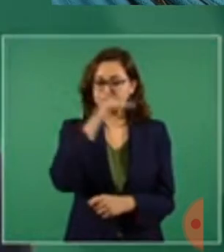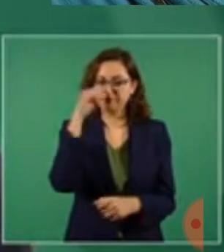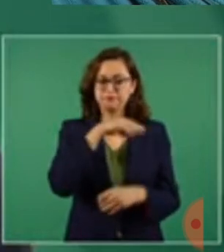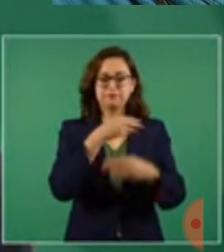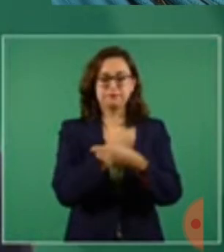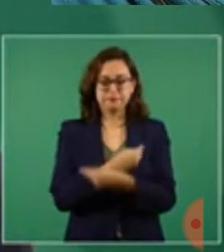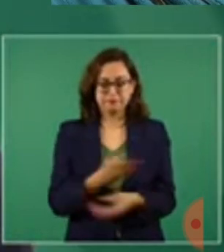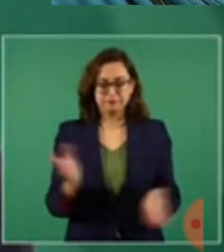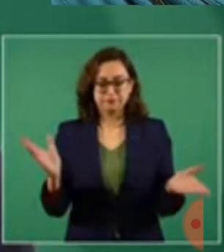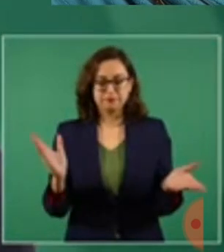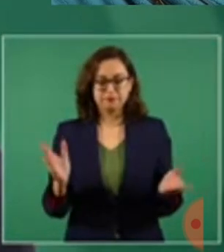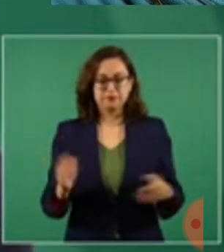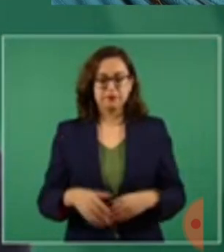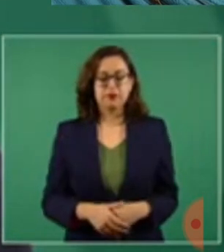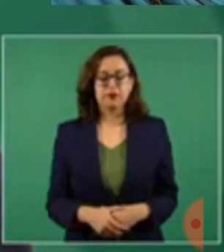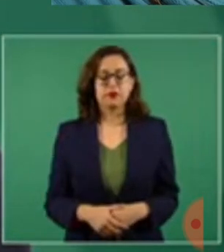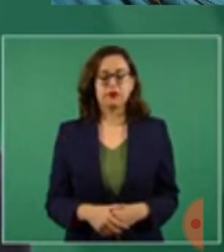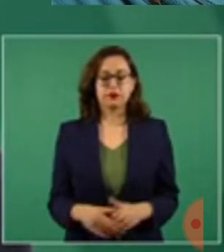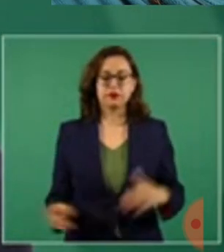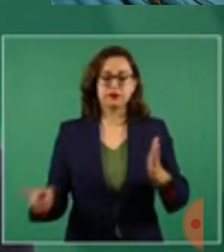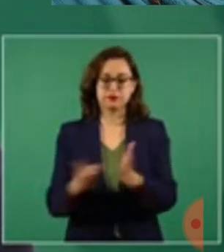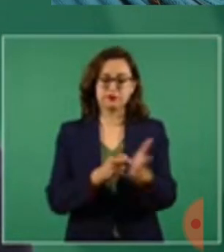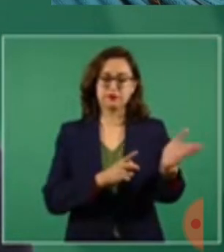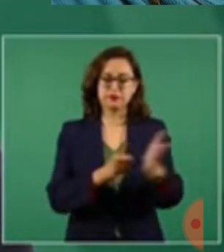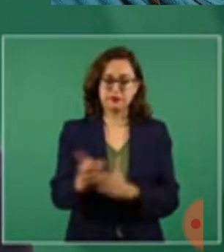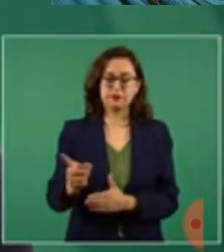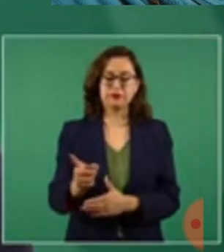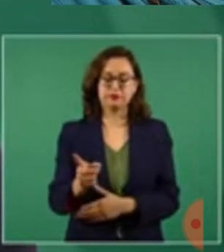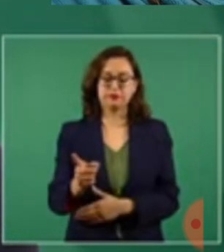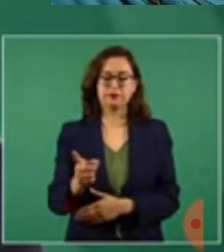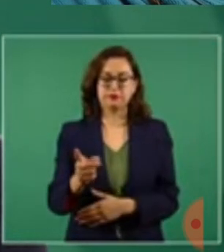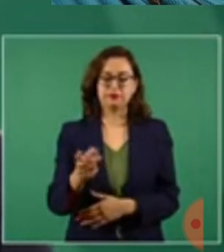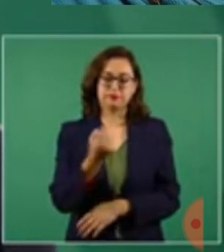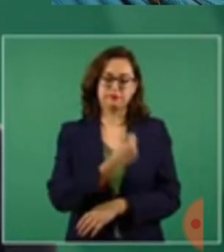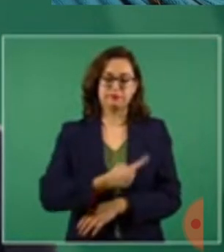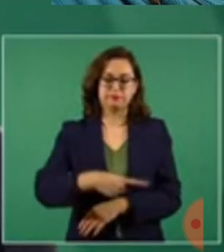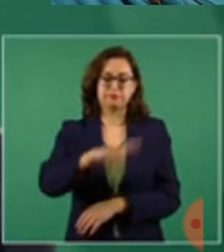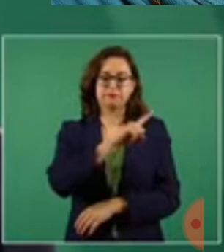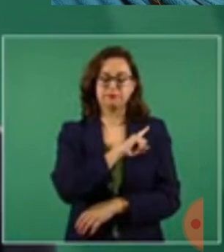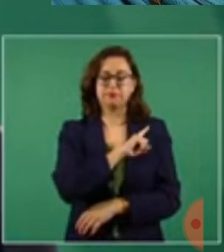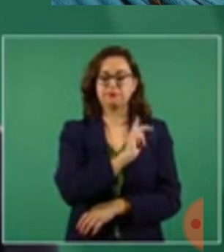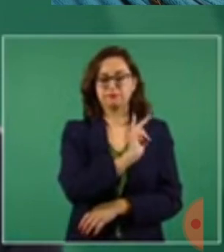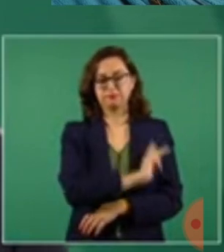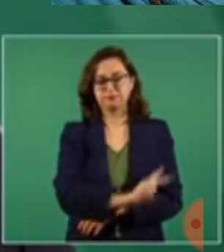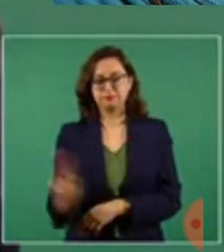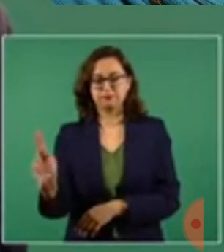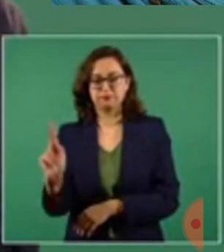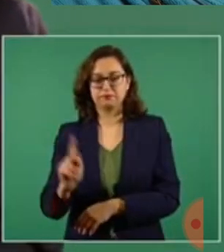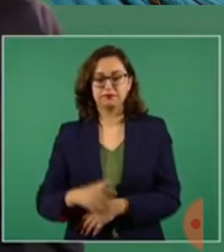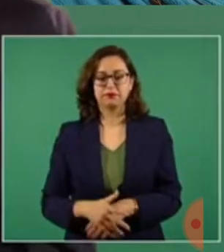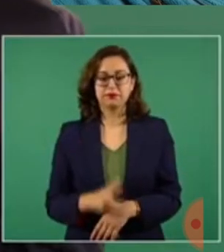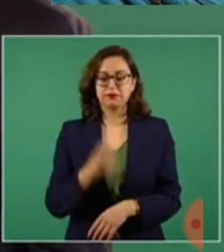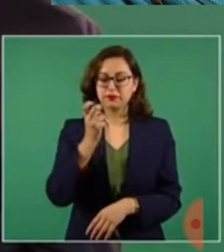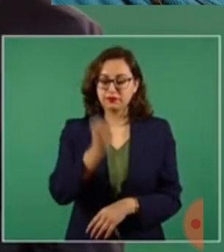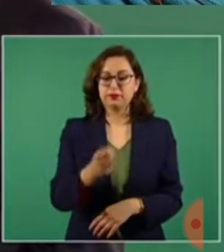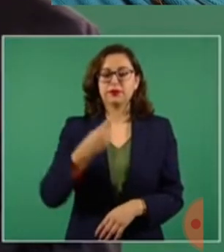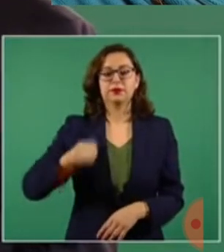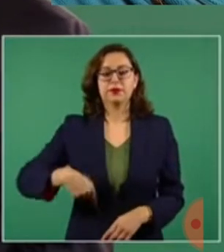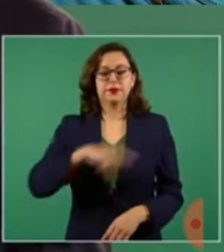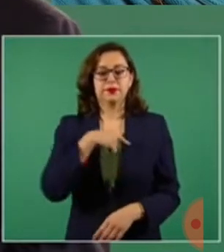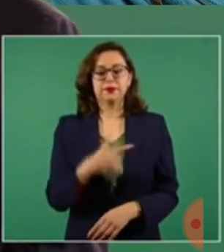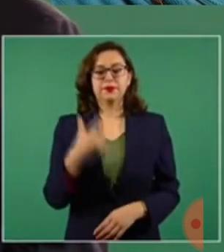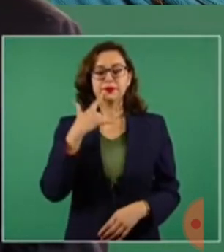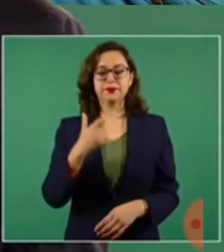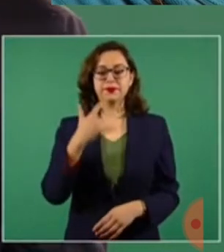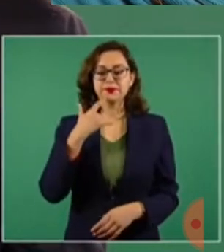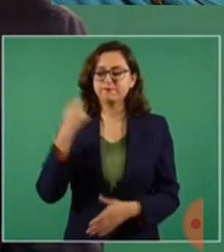gratuitos, porque es un derecho que tenemos, el derecho a la salud. Entonces, sobre eso estamos. Va